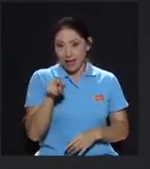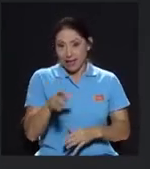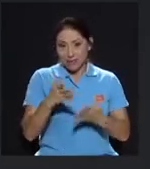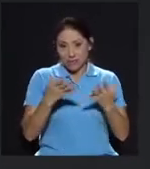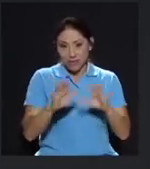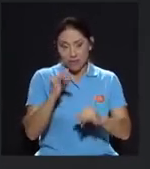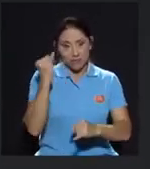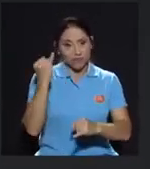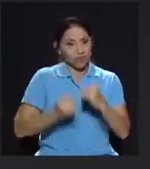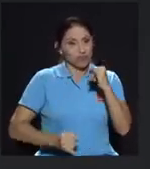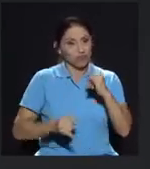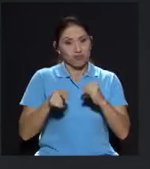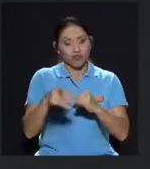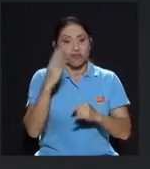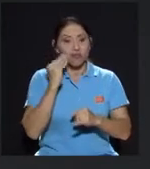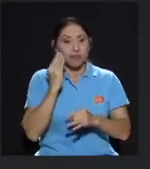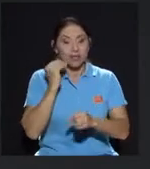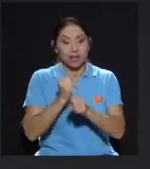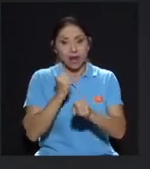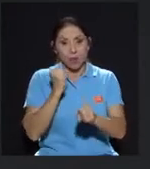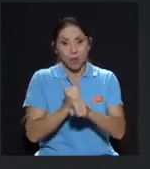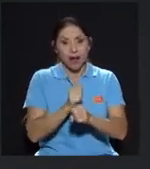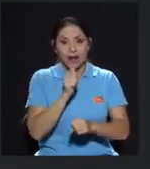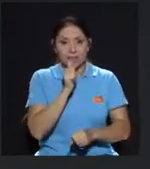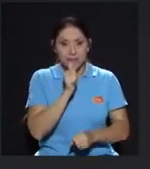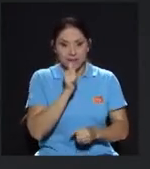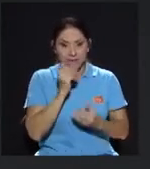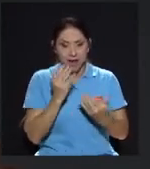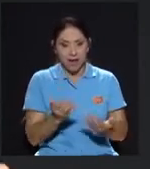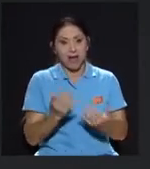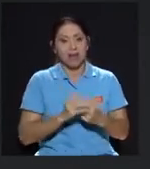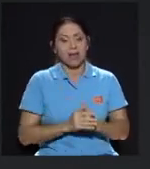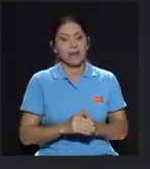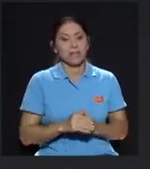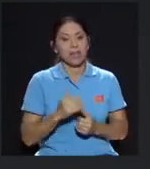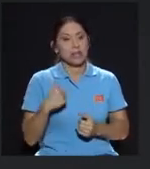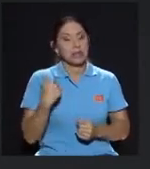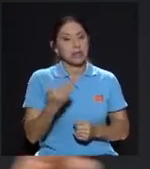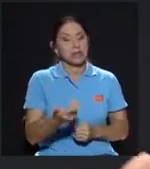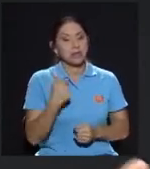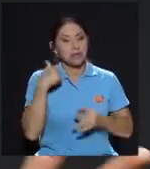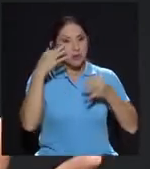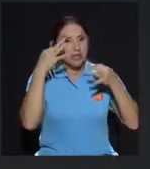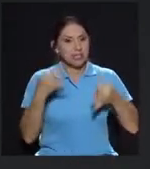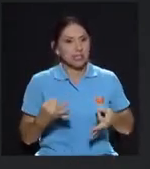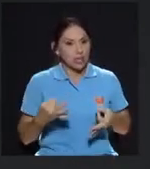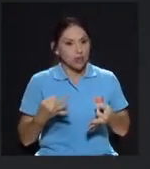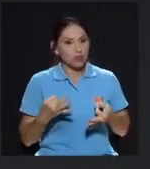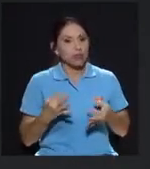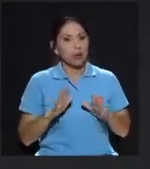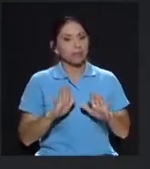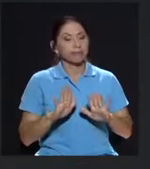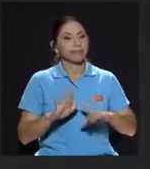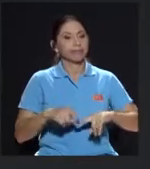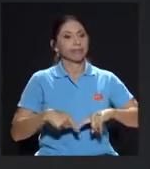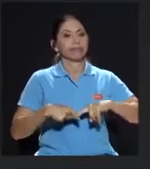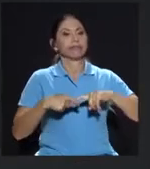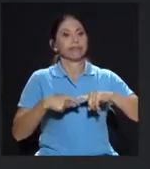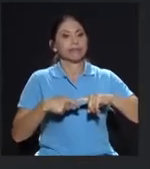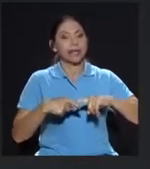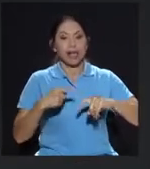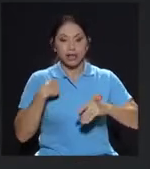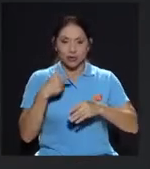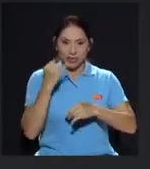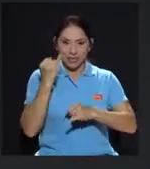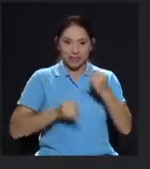parte de mi experiencia laboral en el sector privado decidió hacer un impase y terminé de sacar